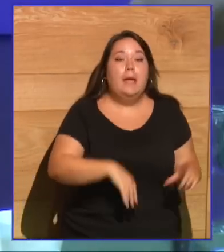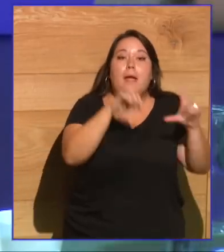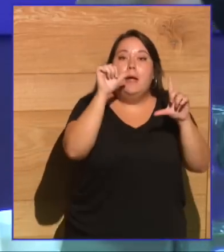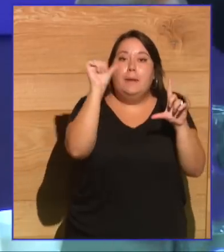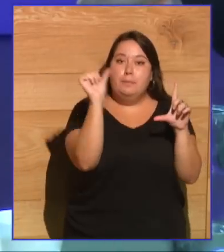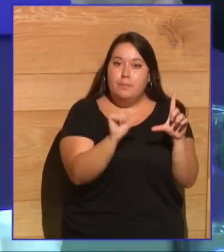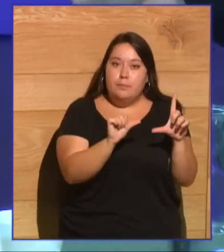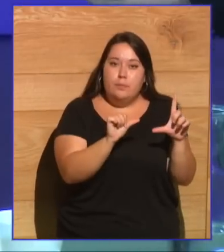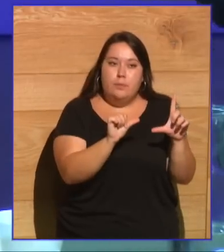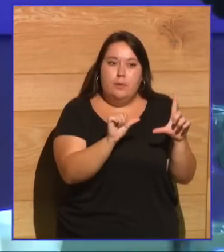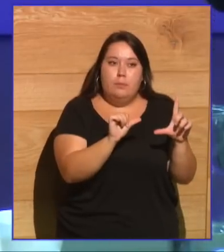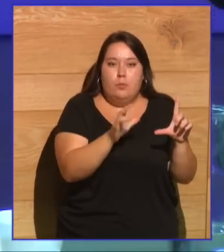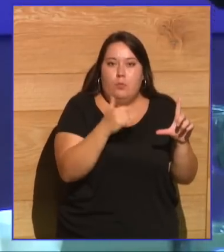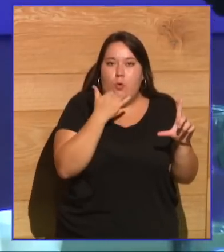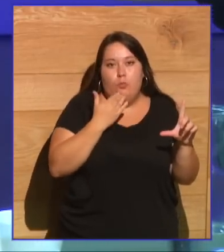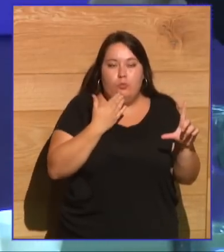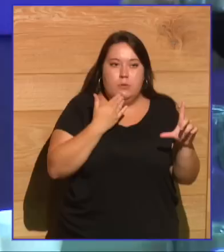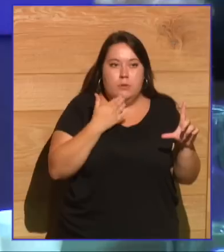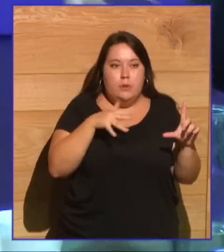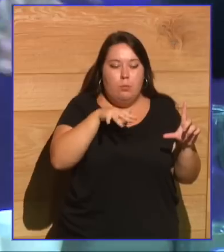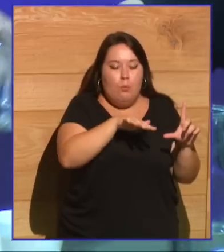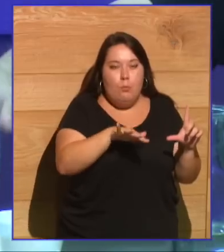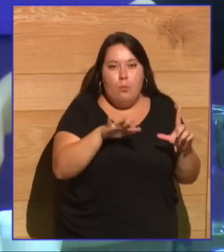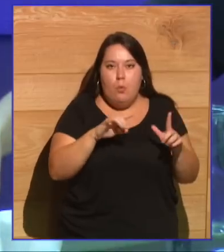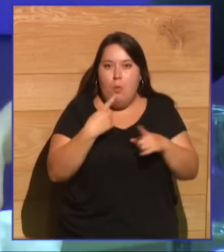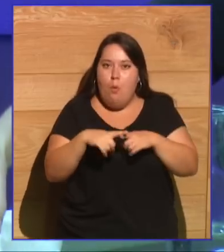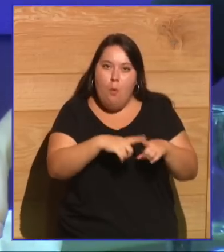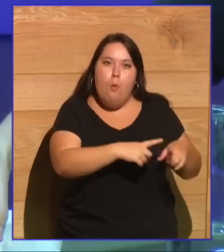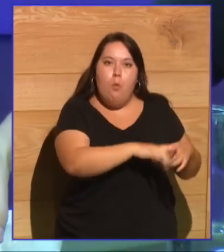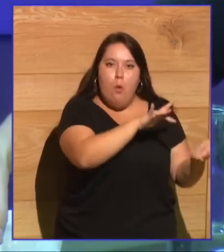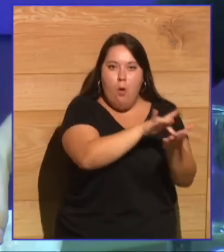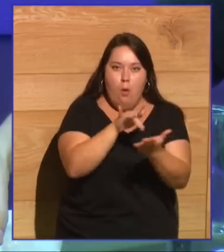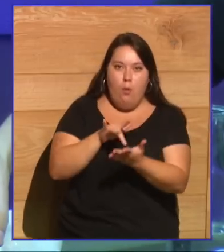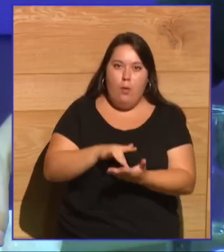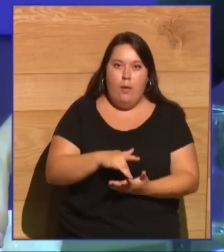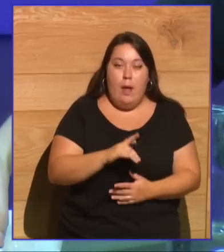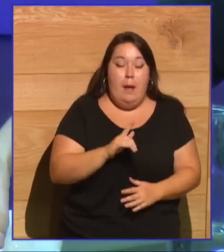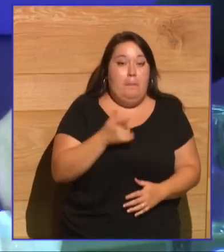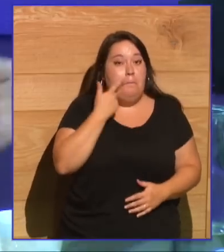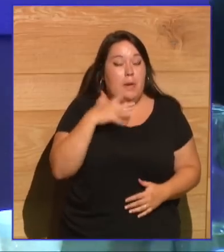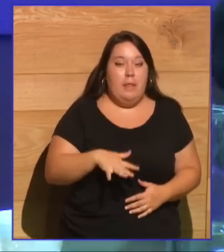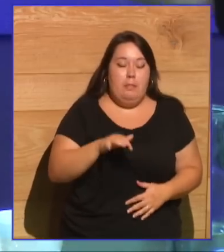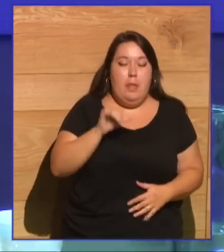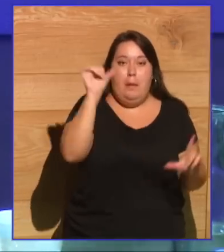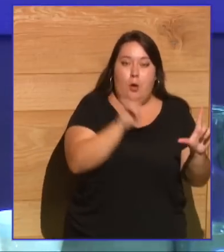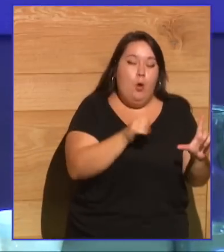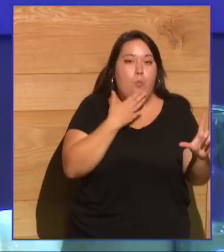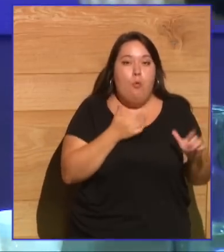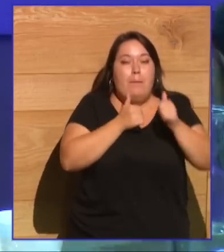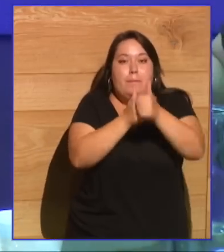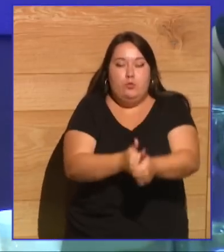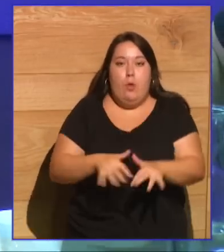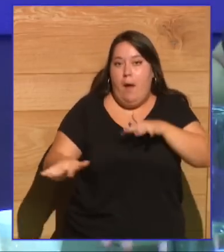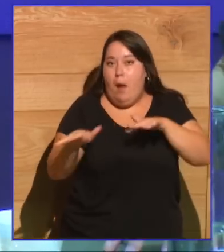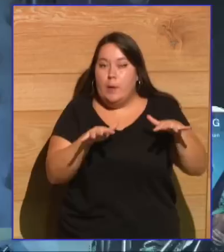un montón de sitios hay un momento que la película se convierte en una persecución de aventuras en